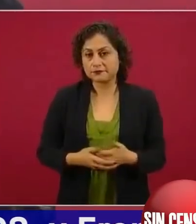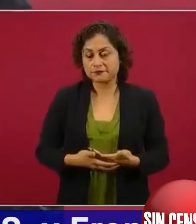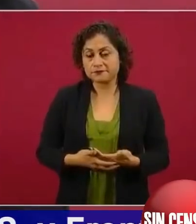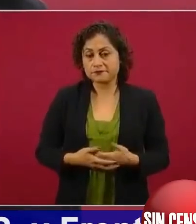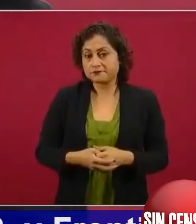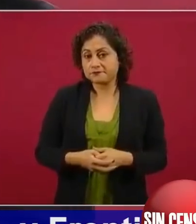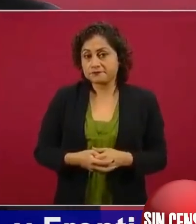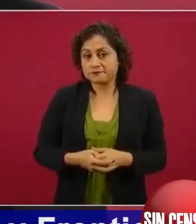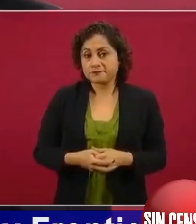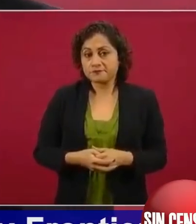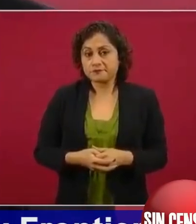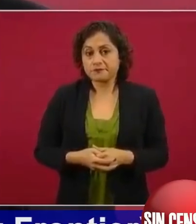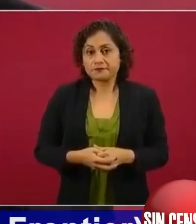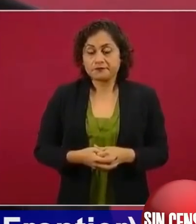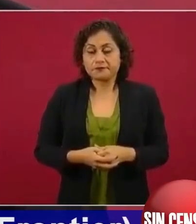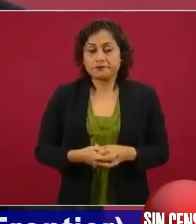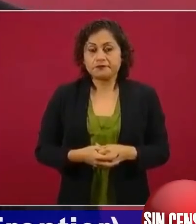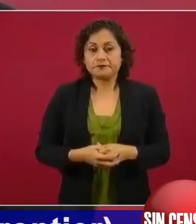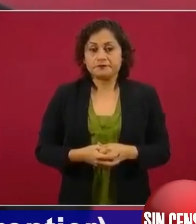Entonces,